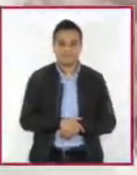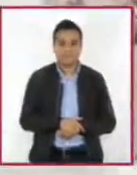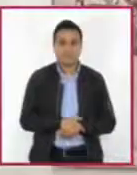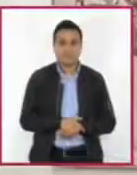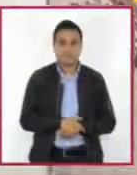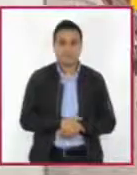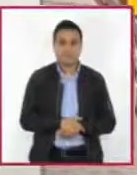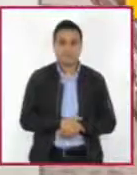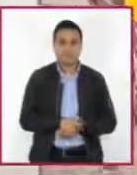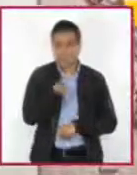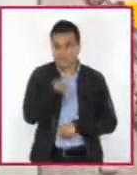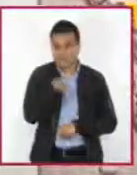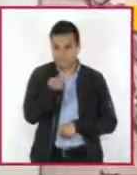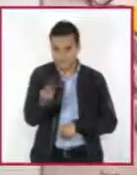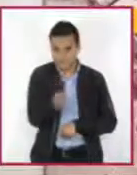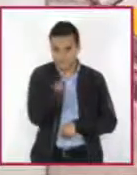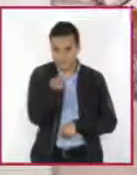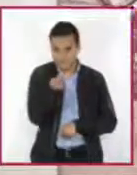La pregunta dice así.